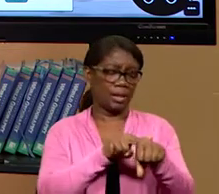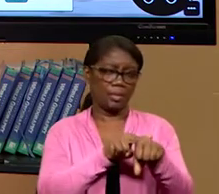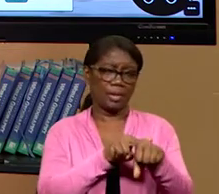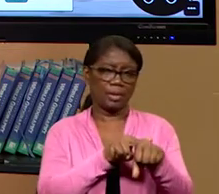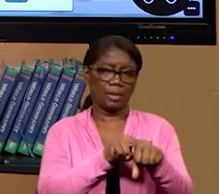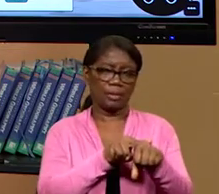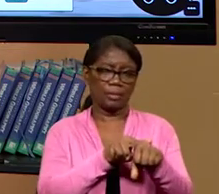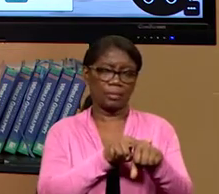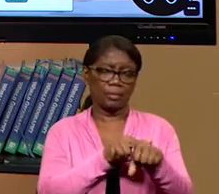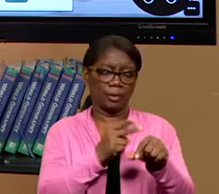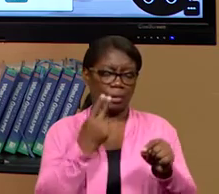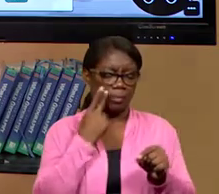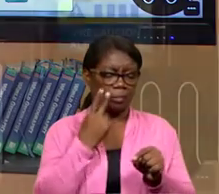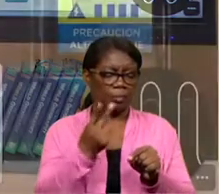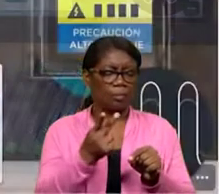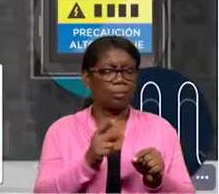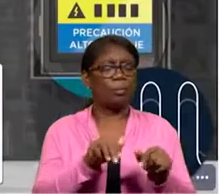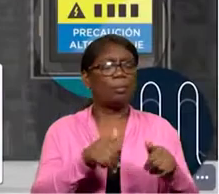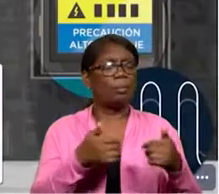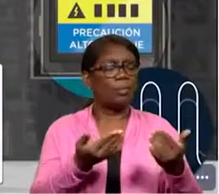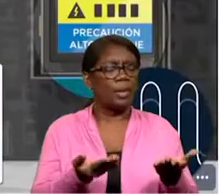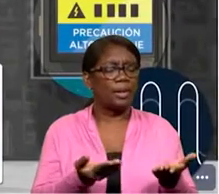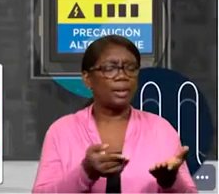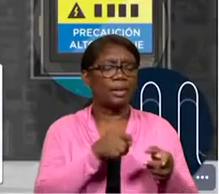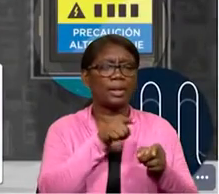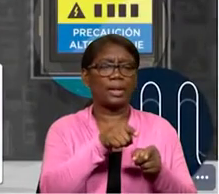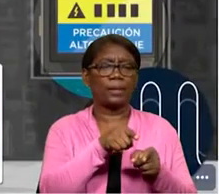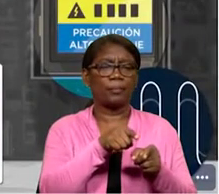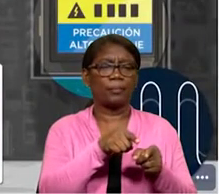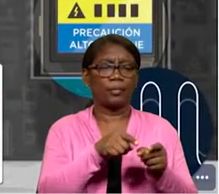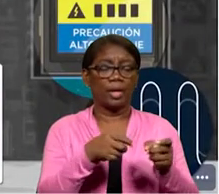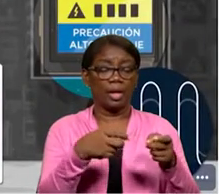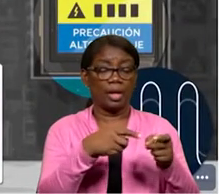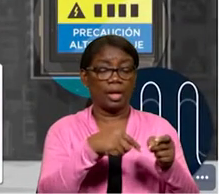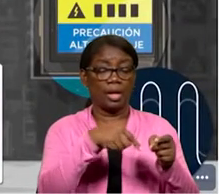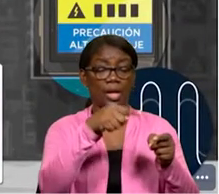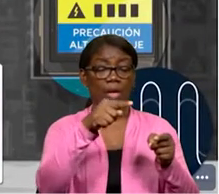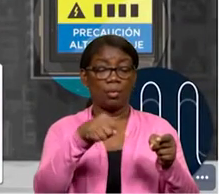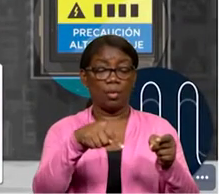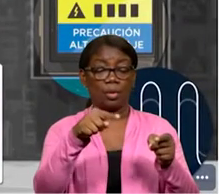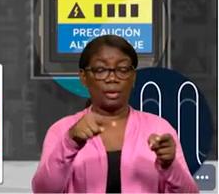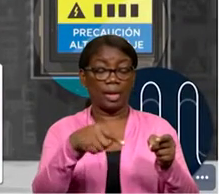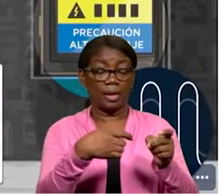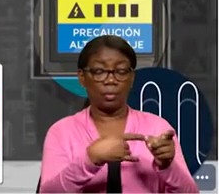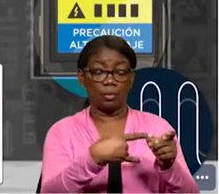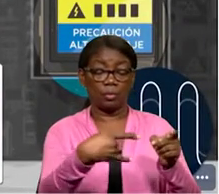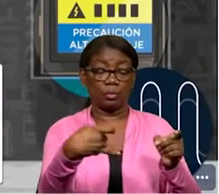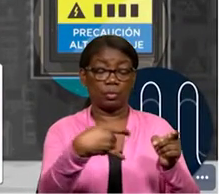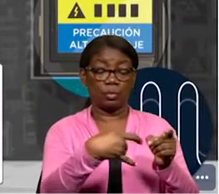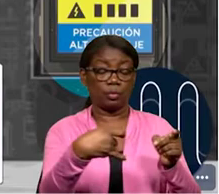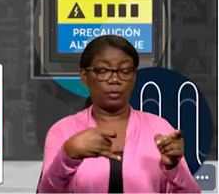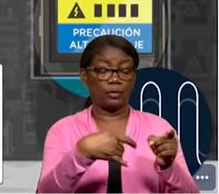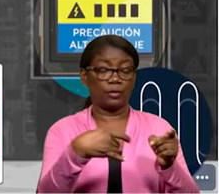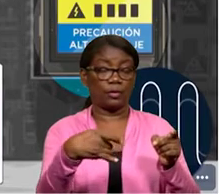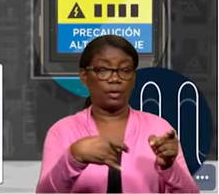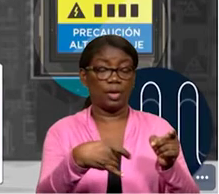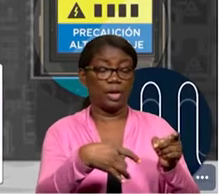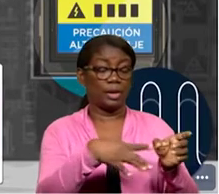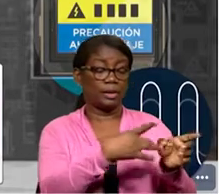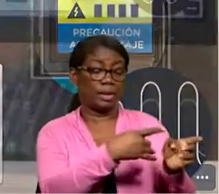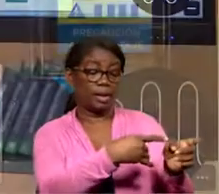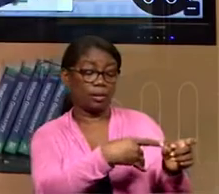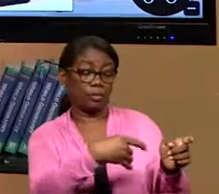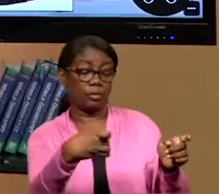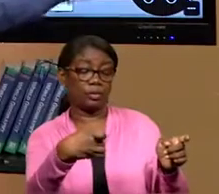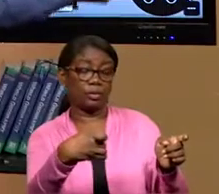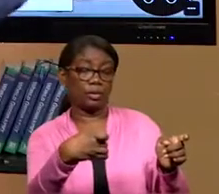la oscilación para que el voltaje oscilado de forma alterna sea recibido por